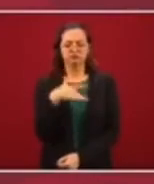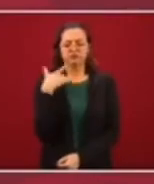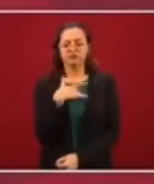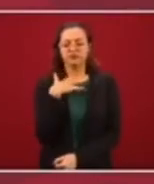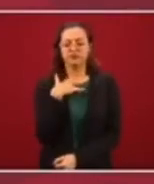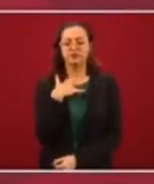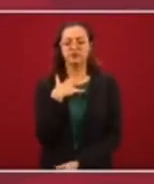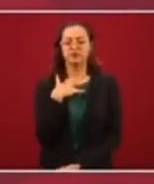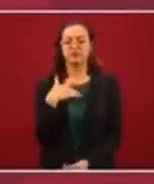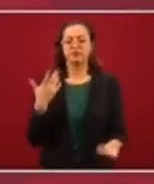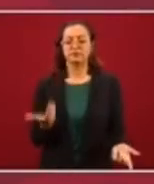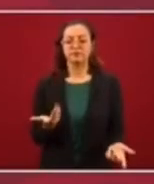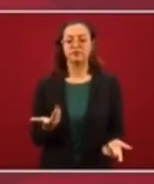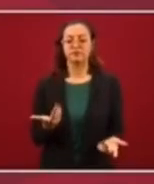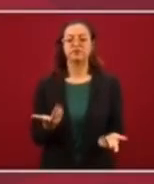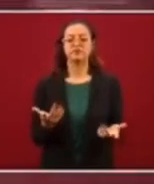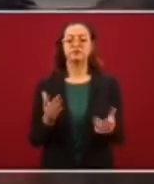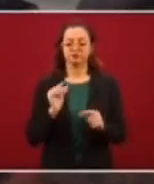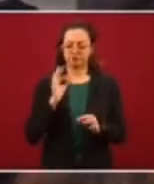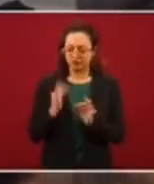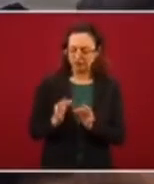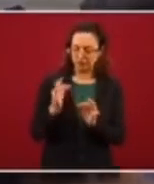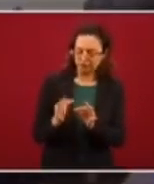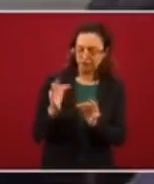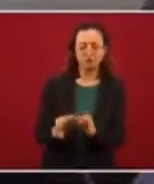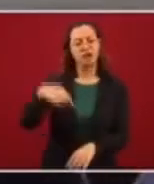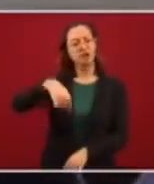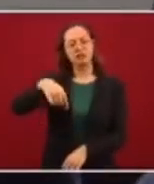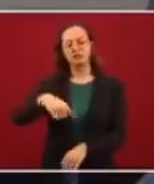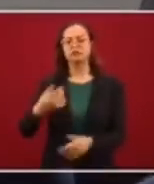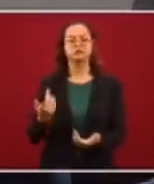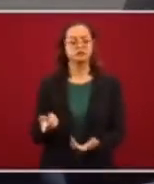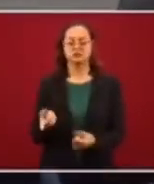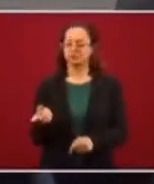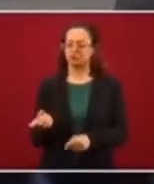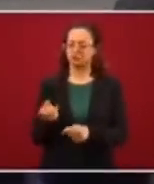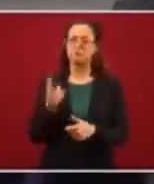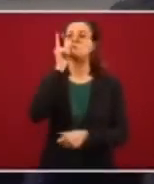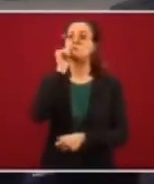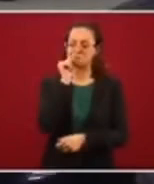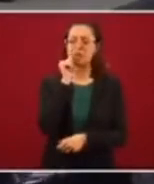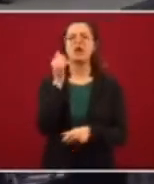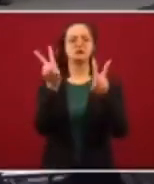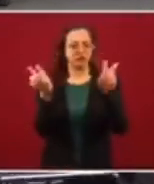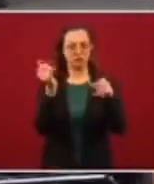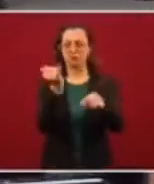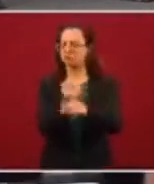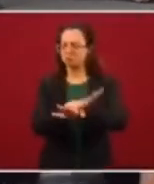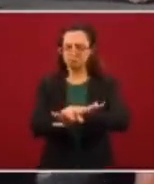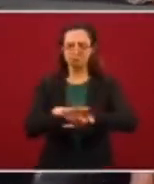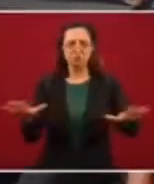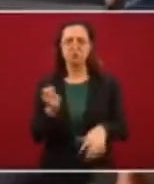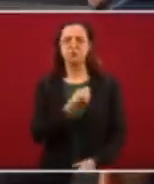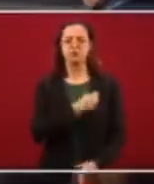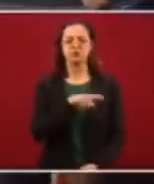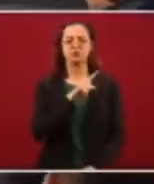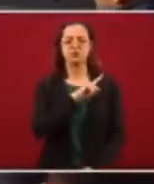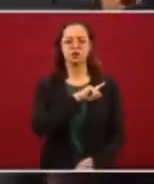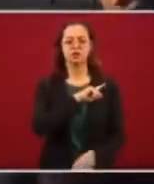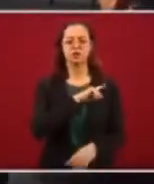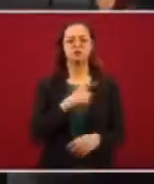ser muy precisos y vamos a estar hablando aquí mañana vamos a dedicar a eso el tema de salud